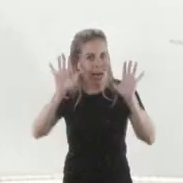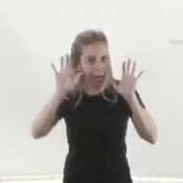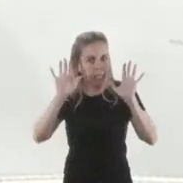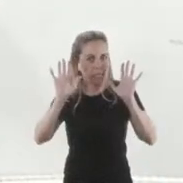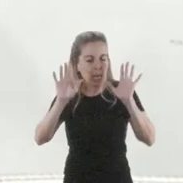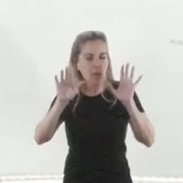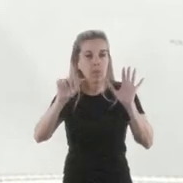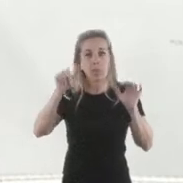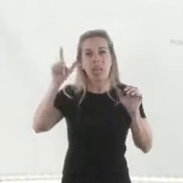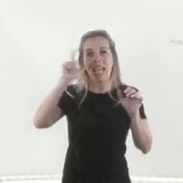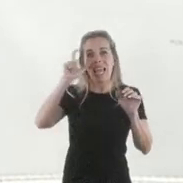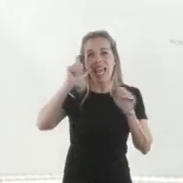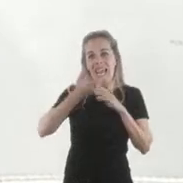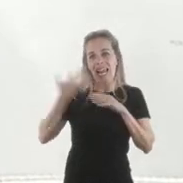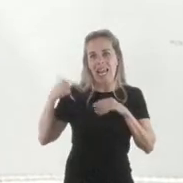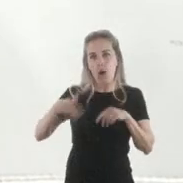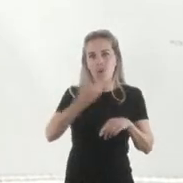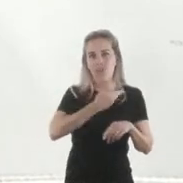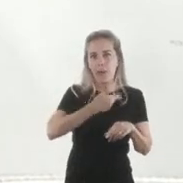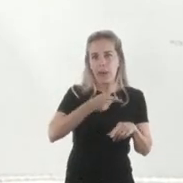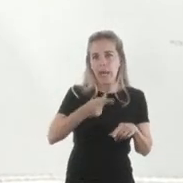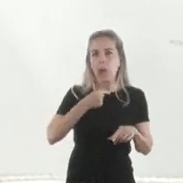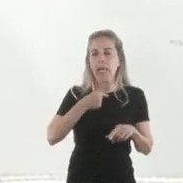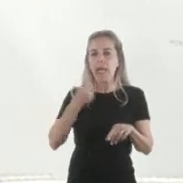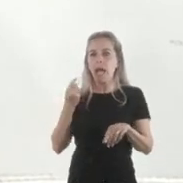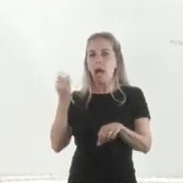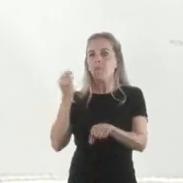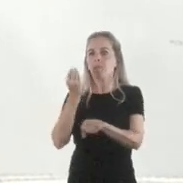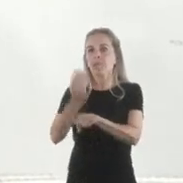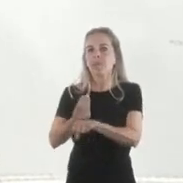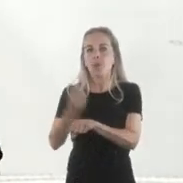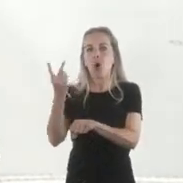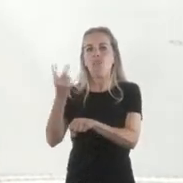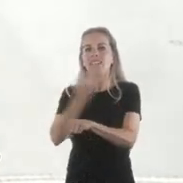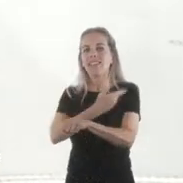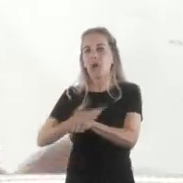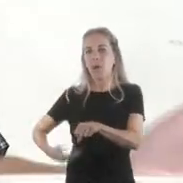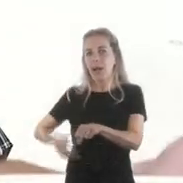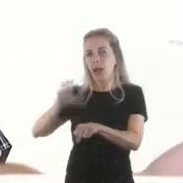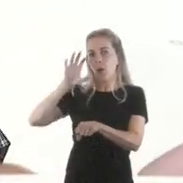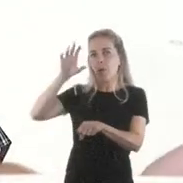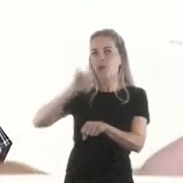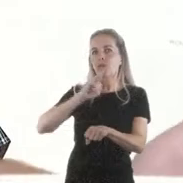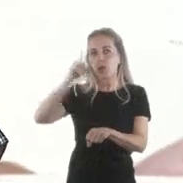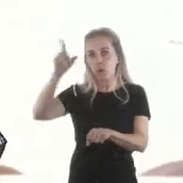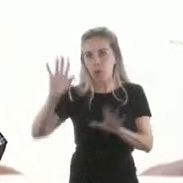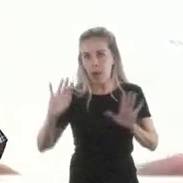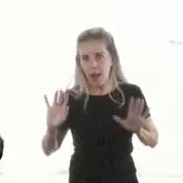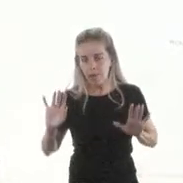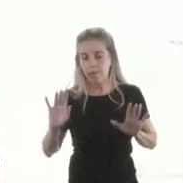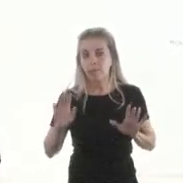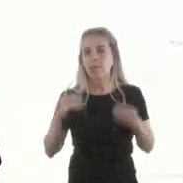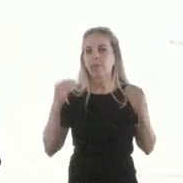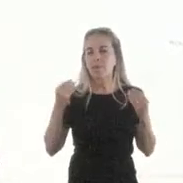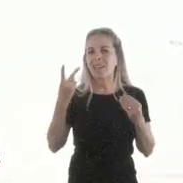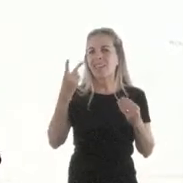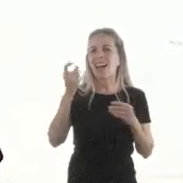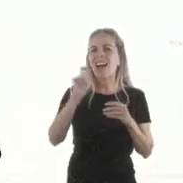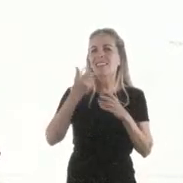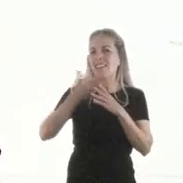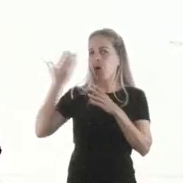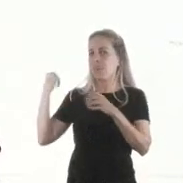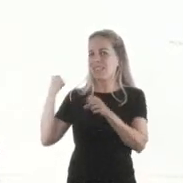enero y febrero para postularse como vicegobernador de Tucumán, y dado que, por un lado, hace 2 meses que no hay reunión de